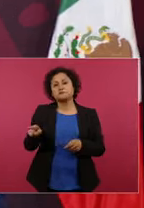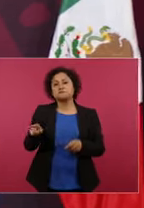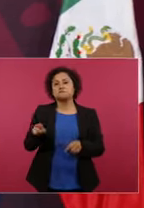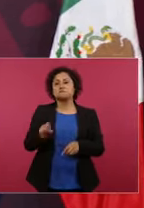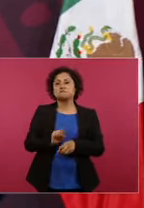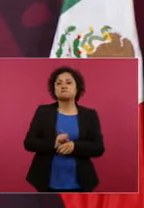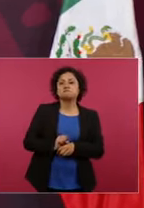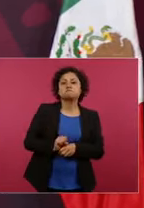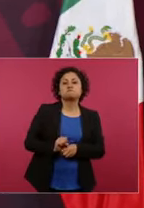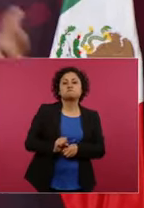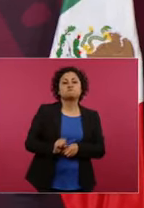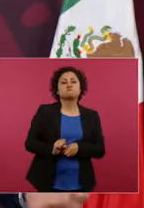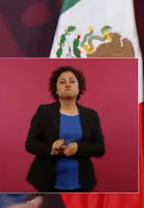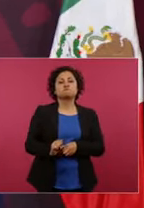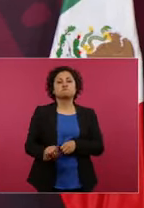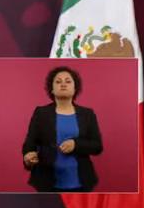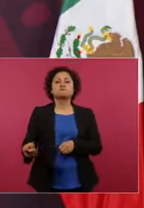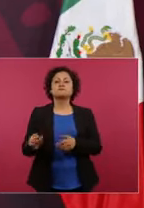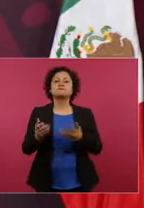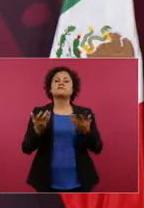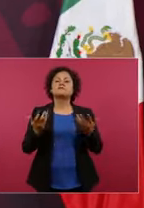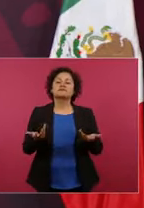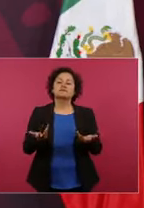los moderados no son más que